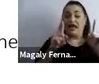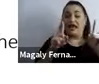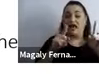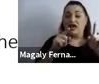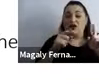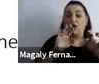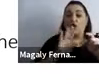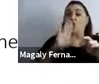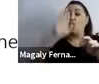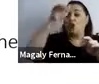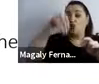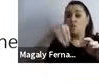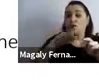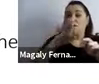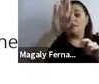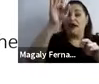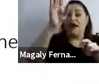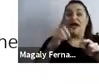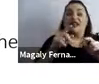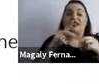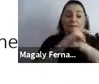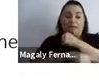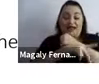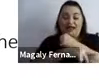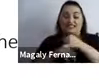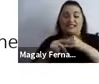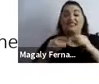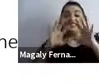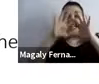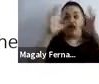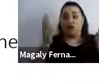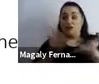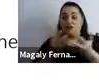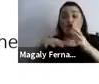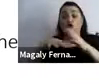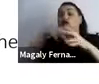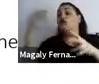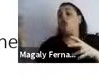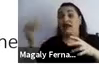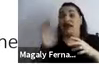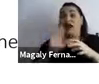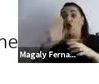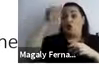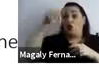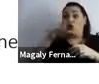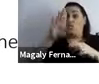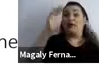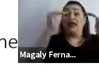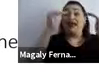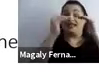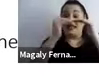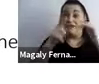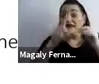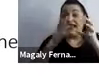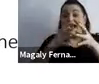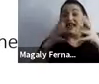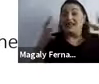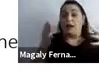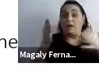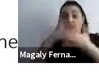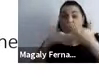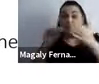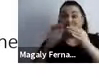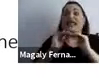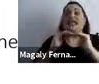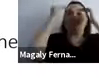curva suavizada de todos los países del mundo, y una gran parte está fuera de la curva de equidad, pero una gran parte también está muy por